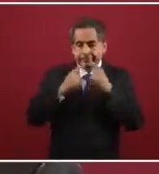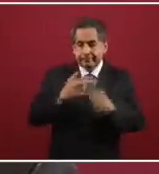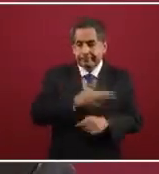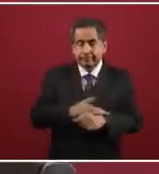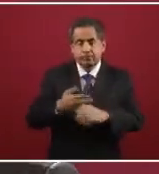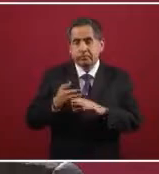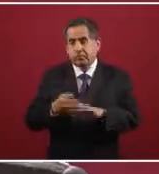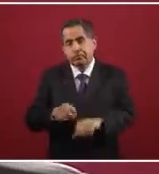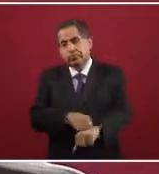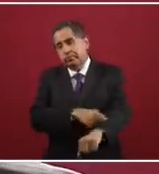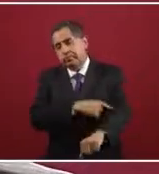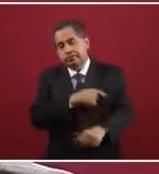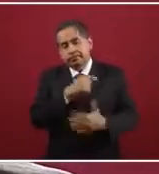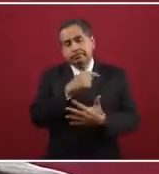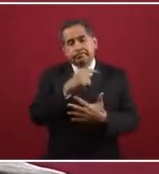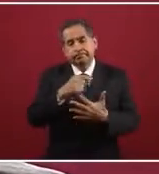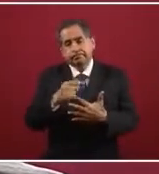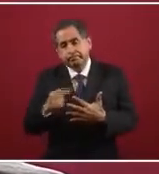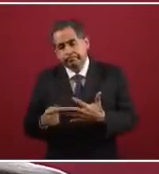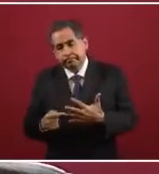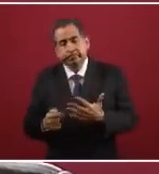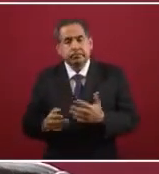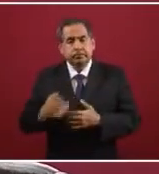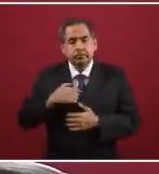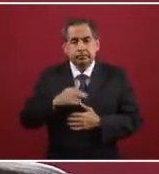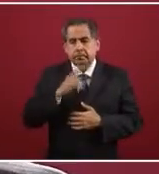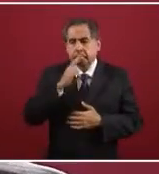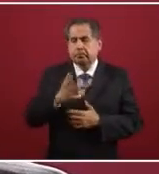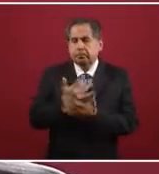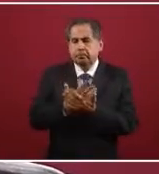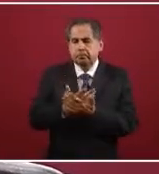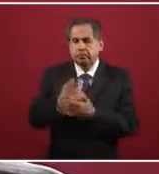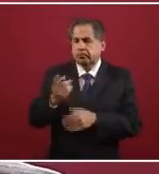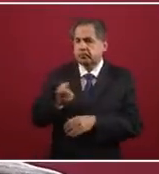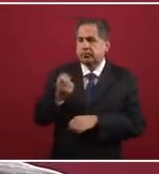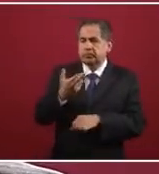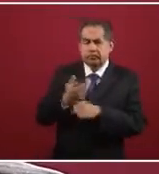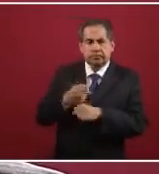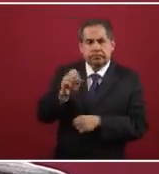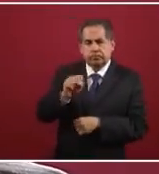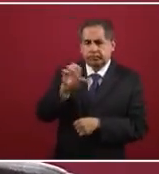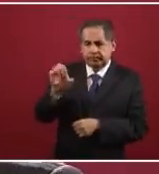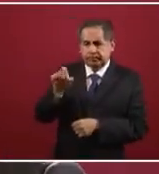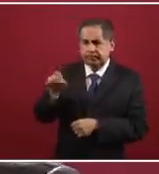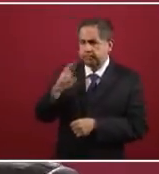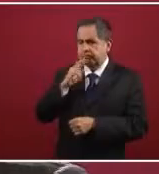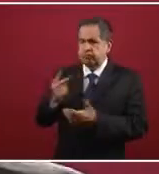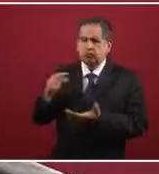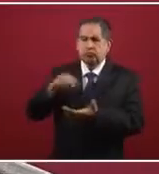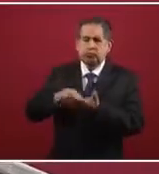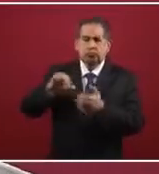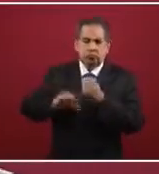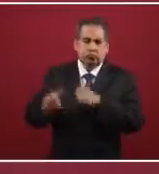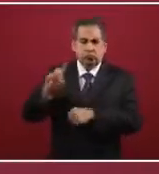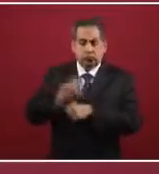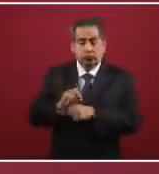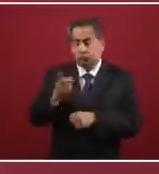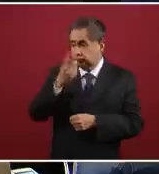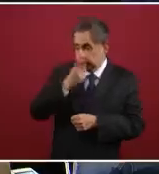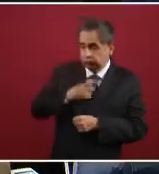muy largos, pero yo preferiría esperar a que la Secretaría de Economía fije una postura el día de hoy. Me dijeron que hoy lo